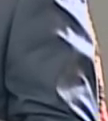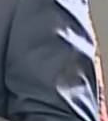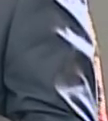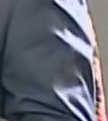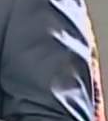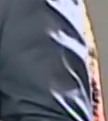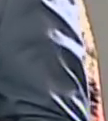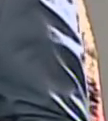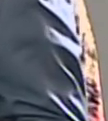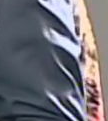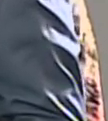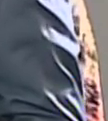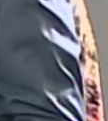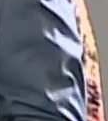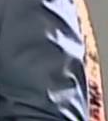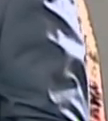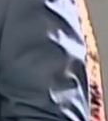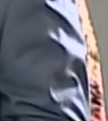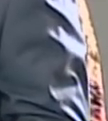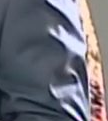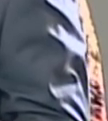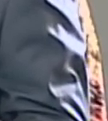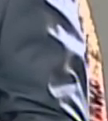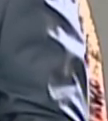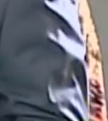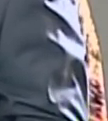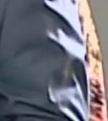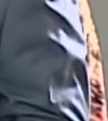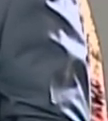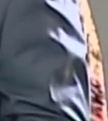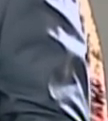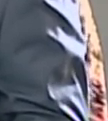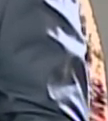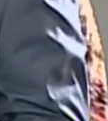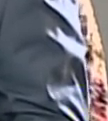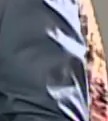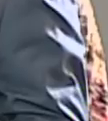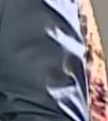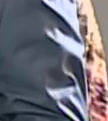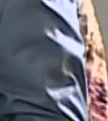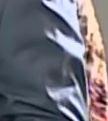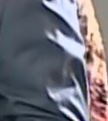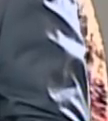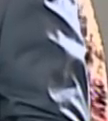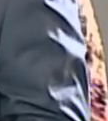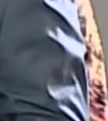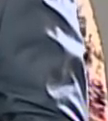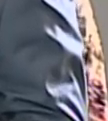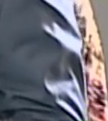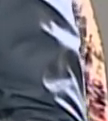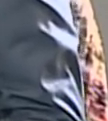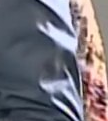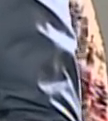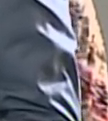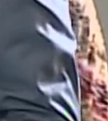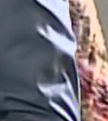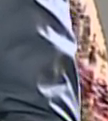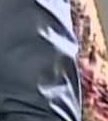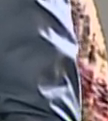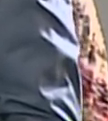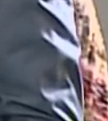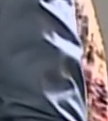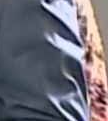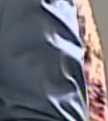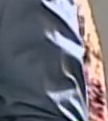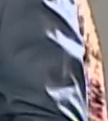lo cito, tiene que abrirse el debate en el PSUV. No criminalizó la crítica, pero hay que buscar un equilibrio. Calificó de sano y justo que